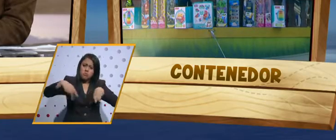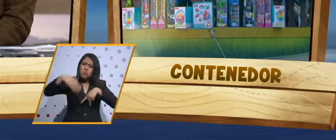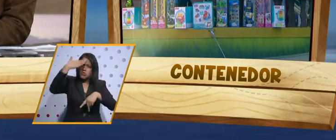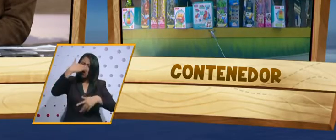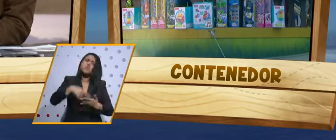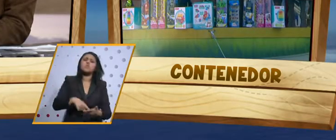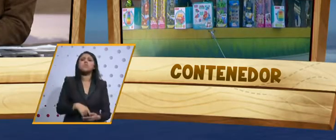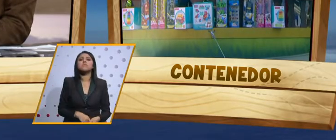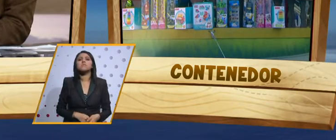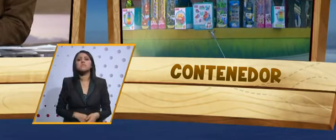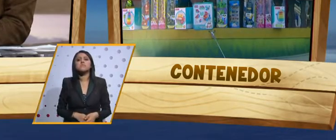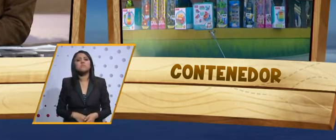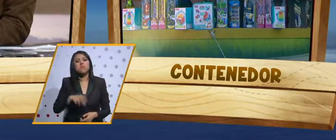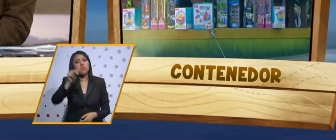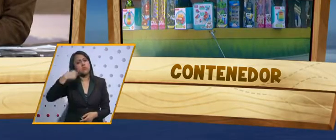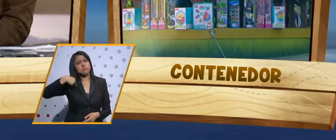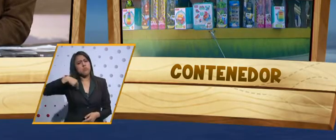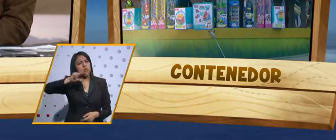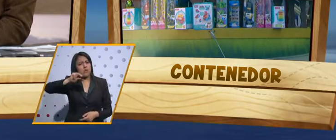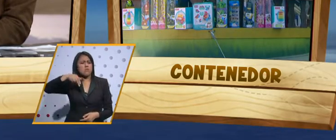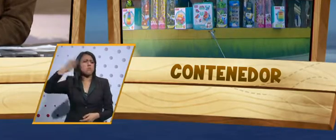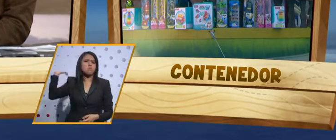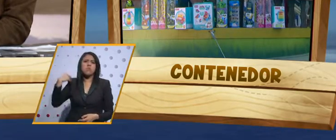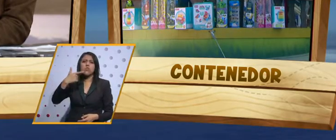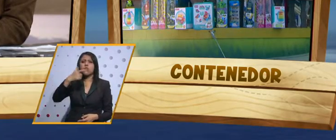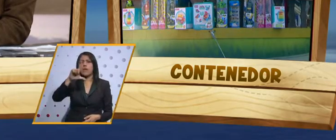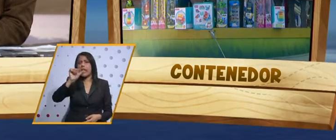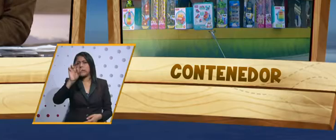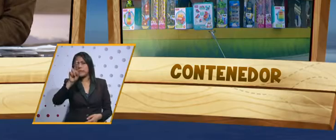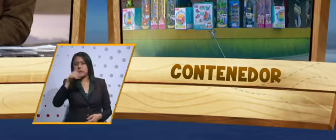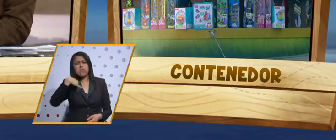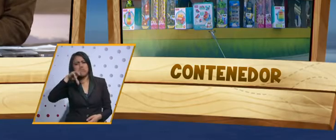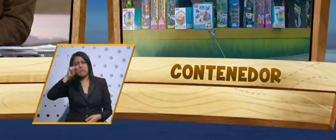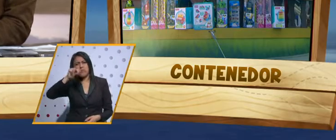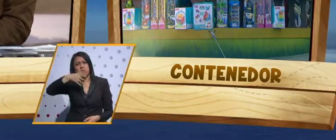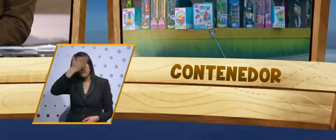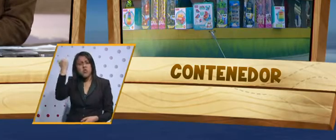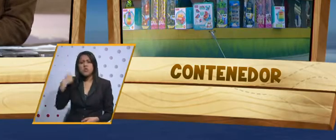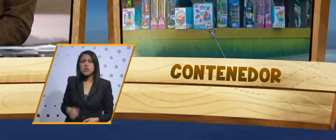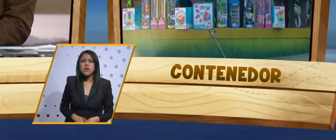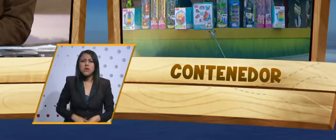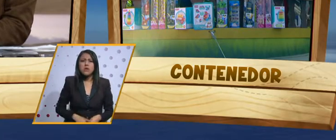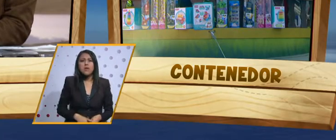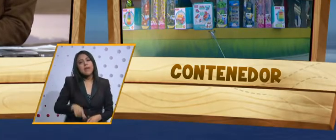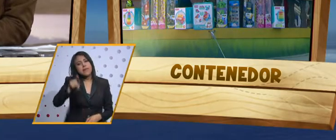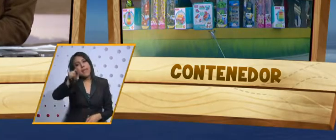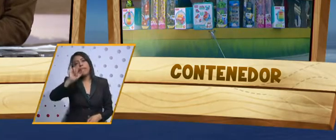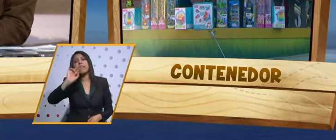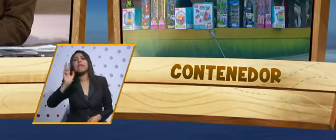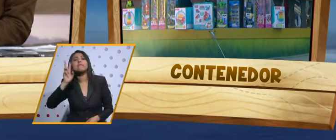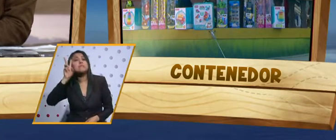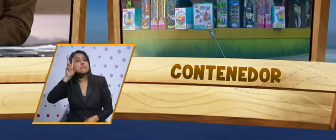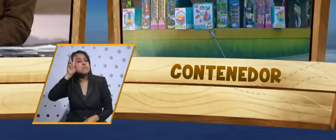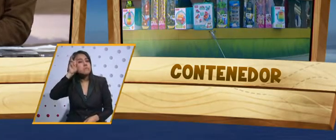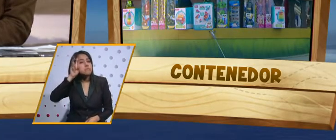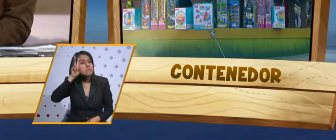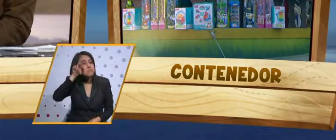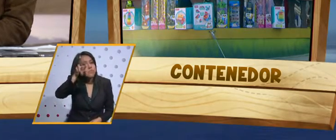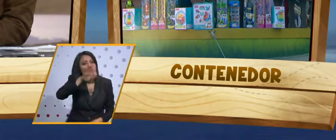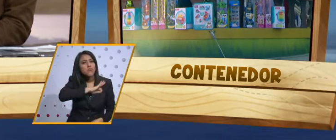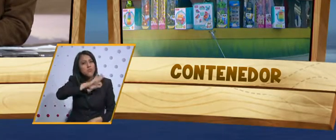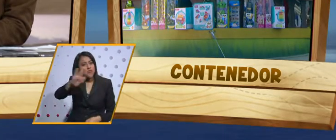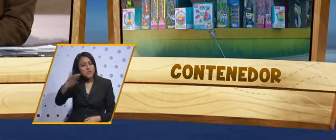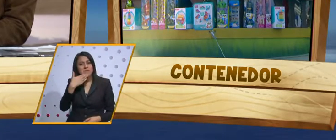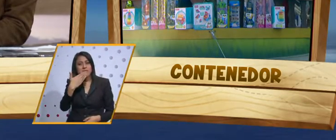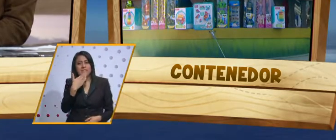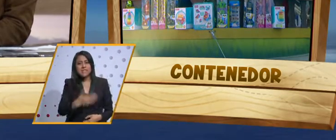Claro que no le haga caso al doctor. Bueno, pero es que, pues, ¿quién le puede hacer caso al doctor? Dime, el doctor, tiene envidia, Esquimio Olé, de que estás en grandísima forma, igual que el Toro